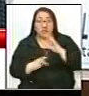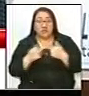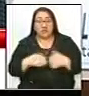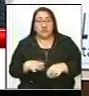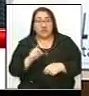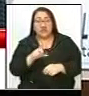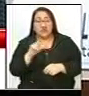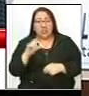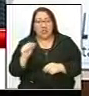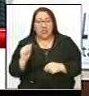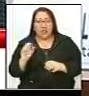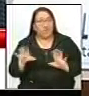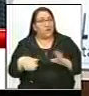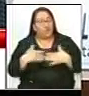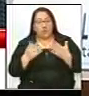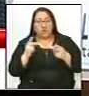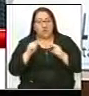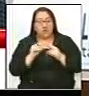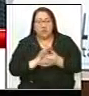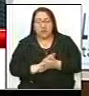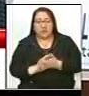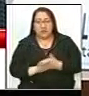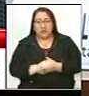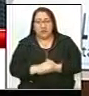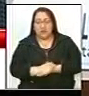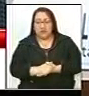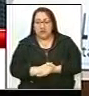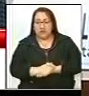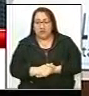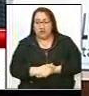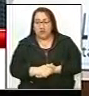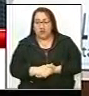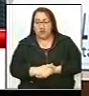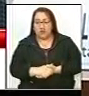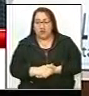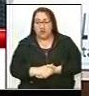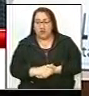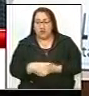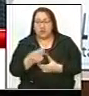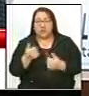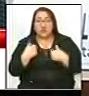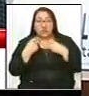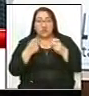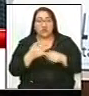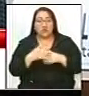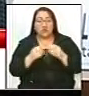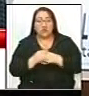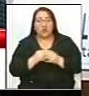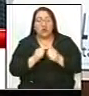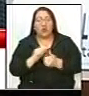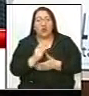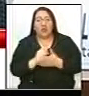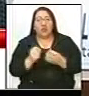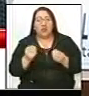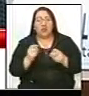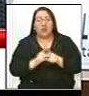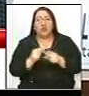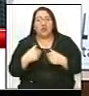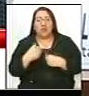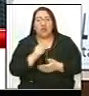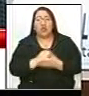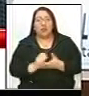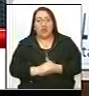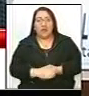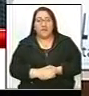Jaica, bueno, hasta donde yo hoy día he podido advertir, es que casi tienen el control absoluto del contrato, porque inclusive este tipo de